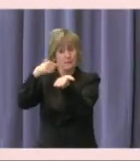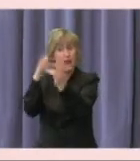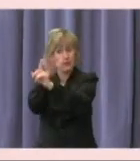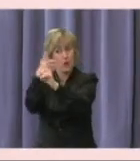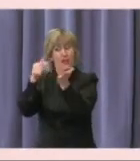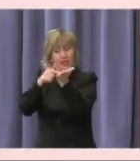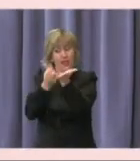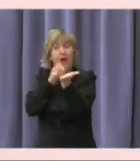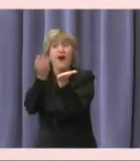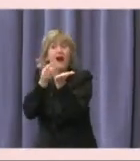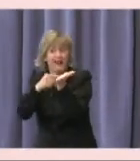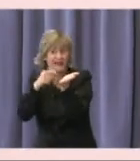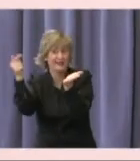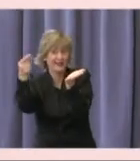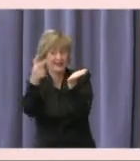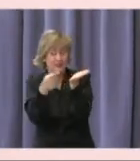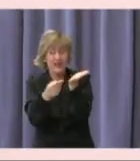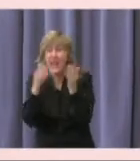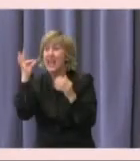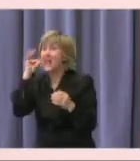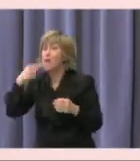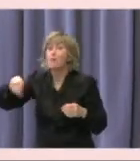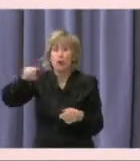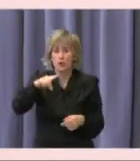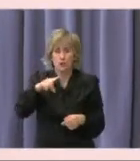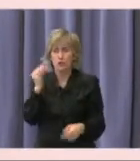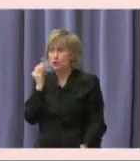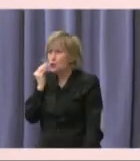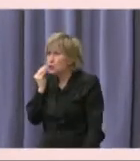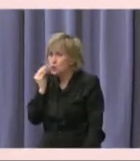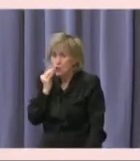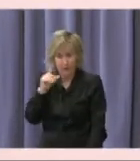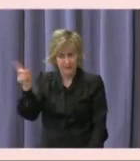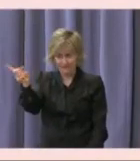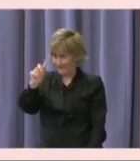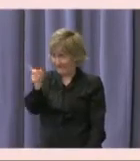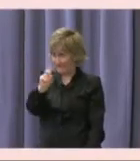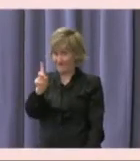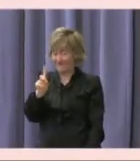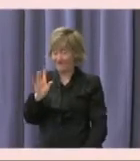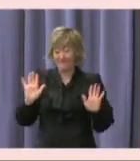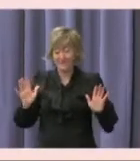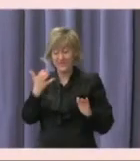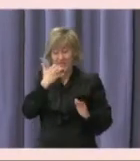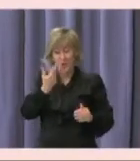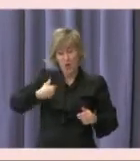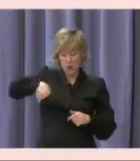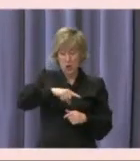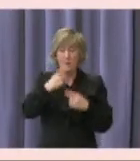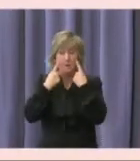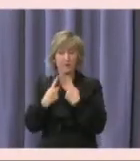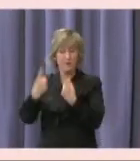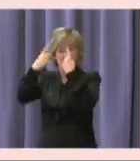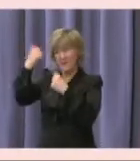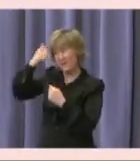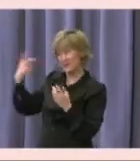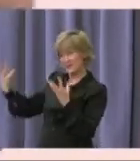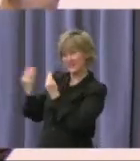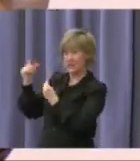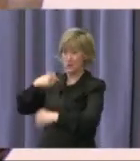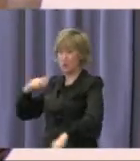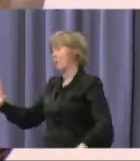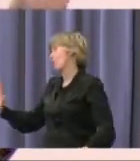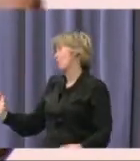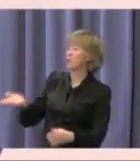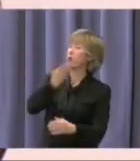digo y lo repetiré, las mujeres tontas no somos, ¿vale? Si salimos por primera vez con un chico y nos pega un guantazo, no nos vería